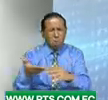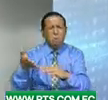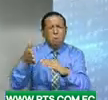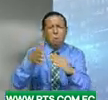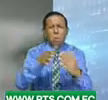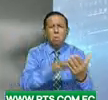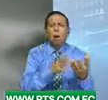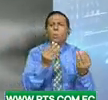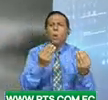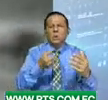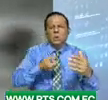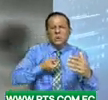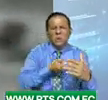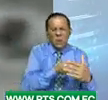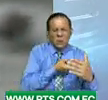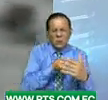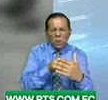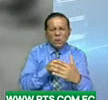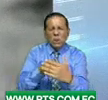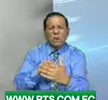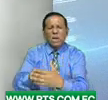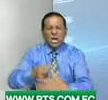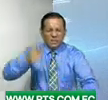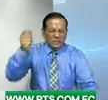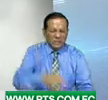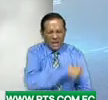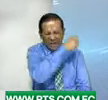blancas. Una matanza.